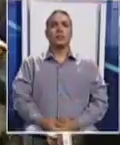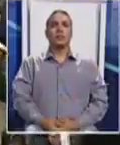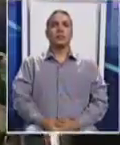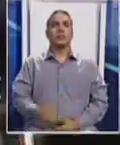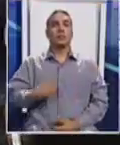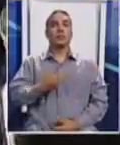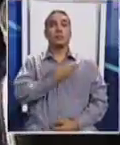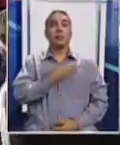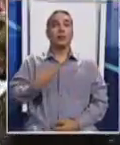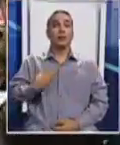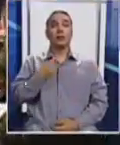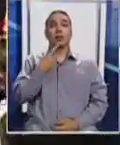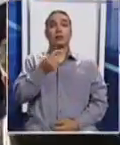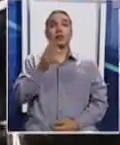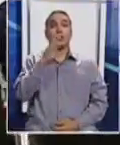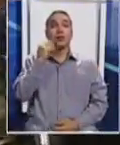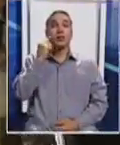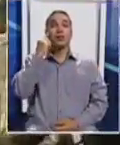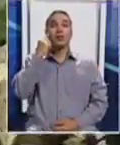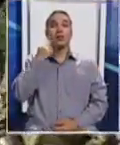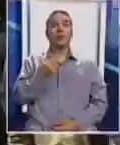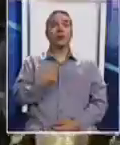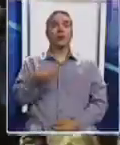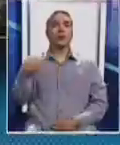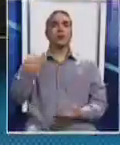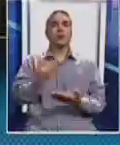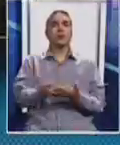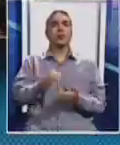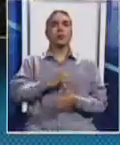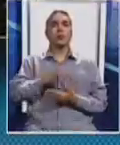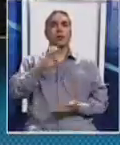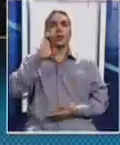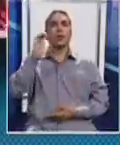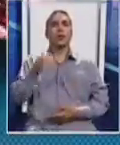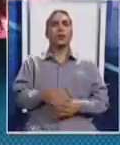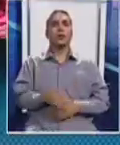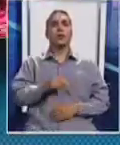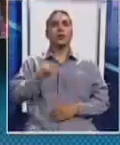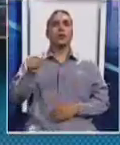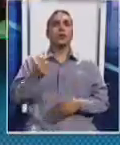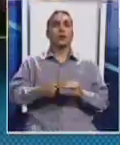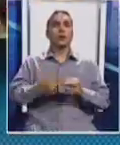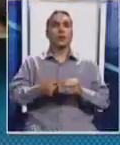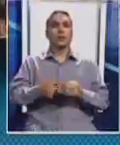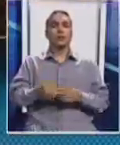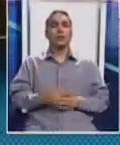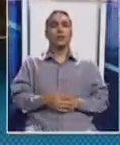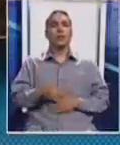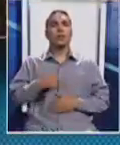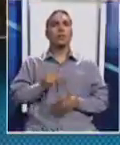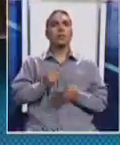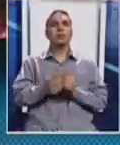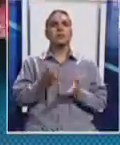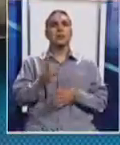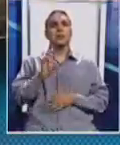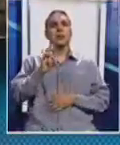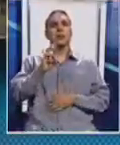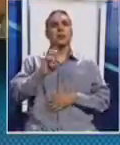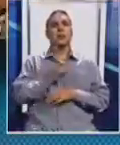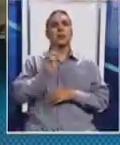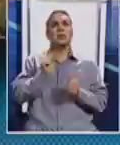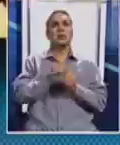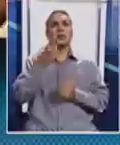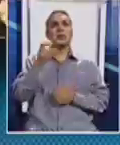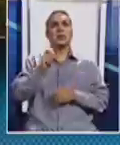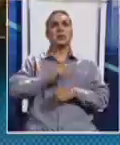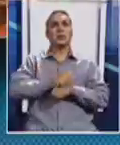El presidente de la República, Rafael Correa, arribó a la Unidad Educativa San Francisco en el norte de Quito, pasadas las 7 horas con 30